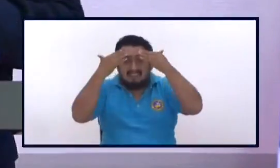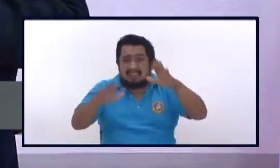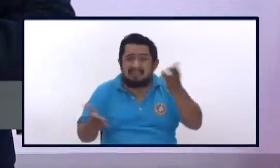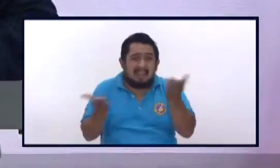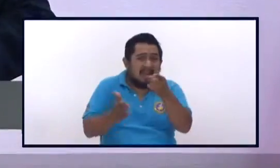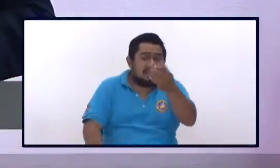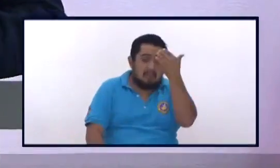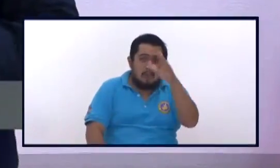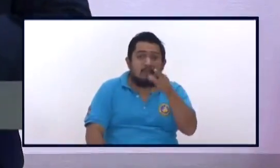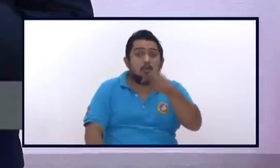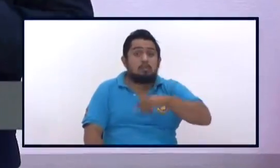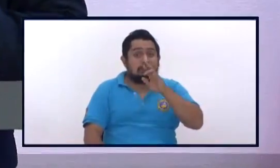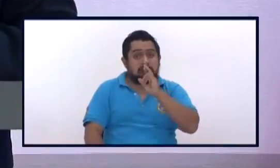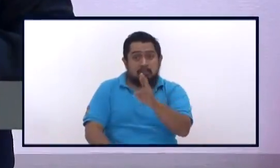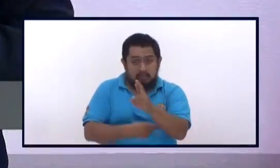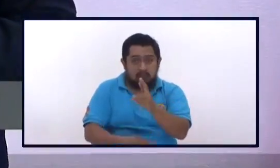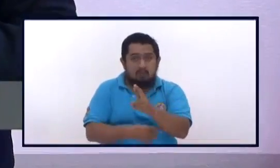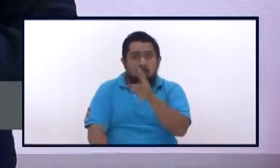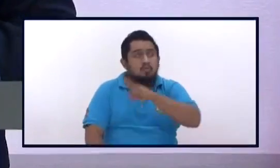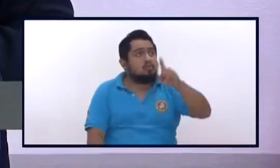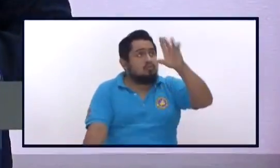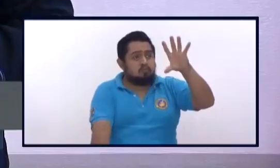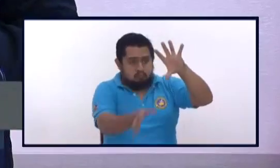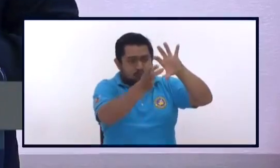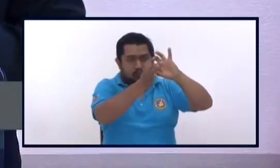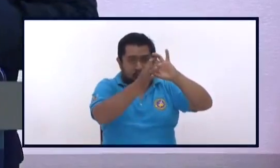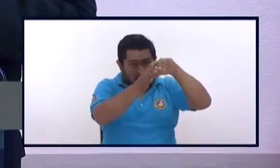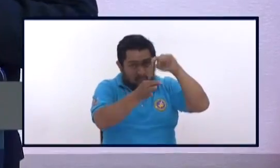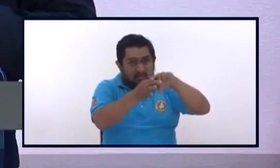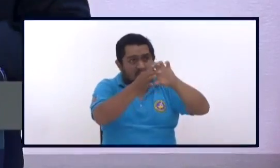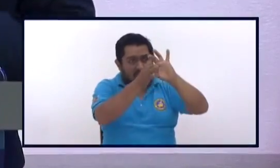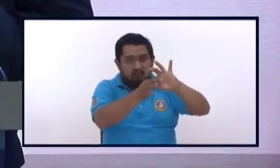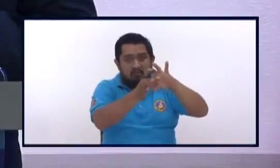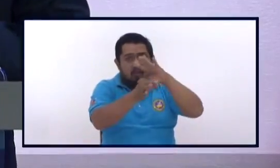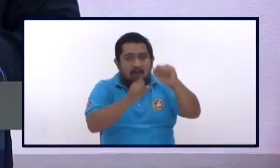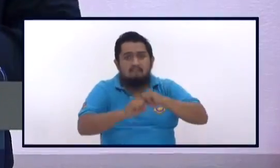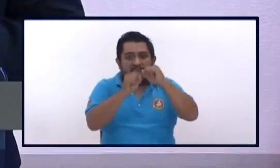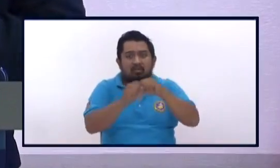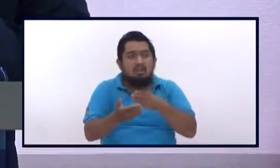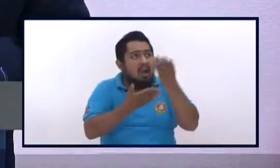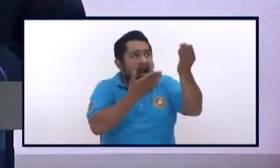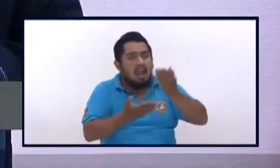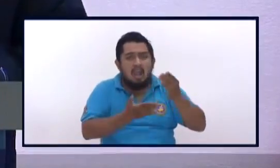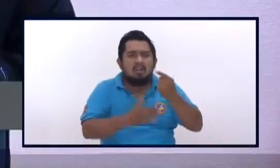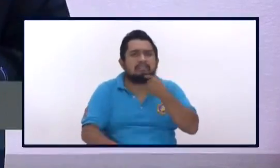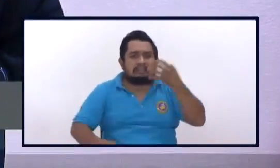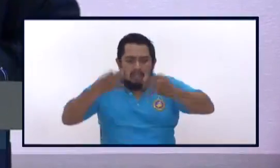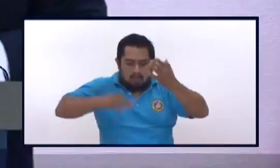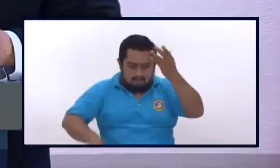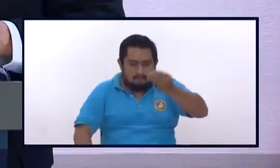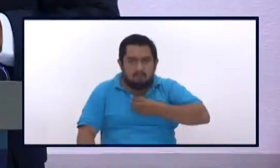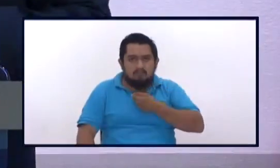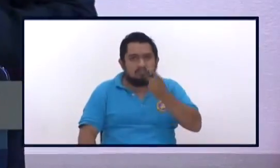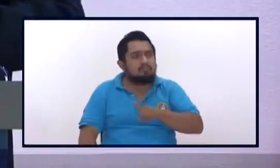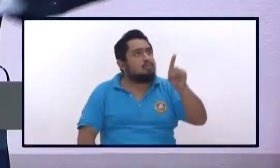te paso pero te tengo una noticia cuando estás dentro del rango del alcance de dios tu poder tu socorro tu justificación viene de